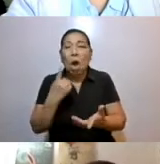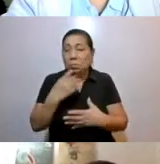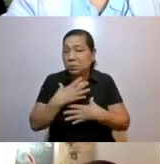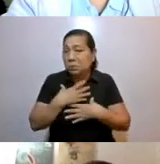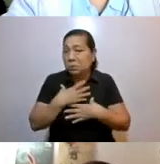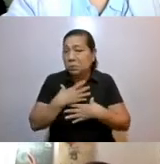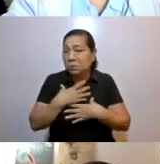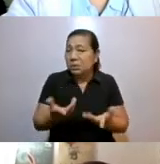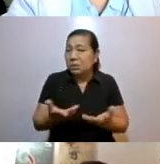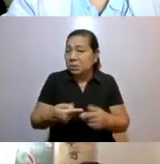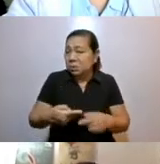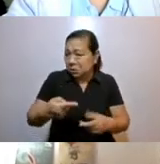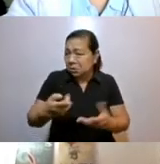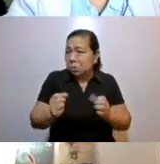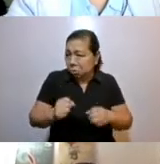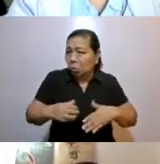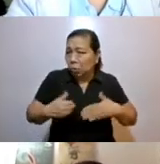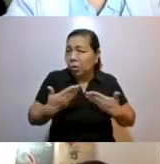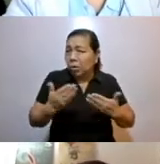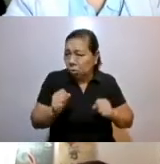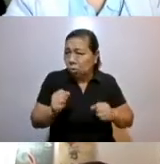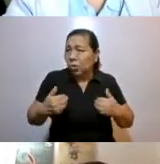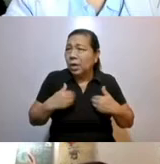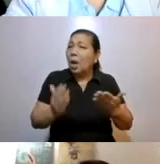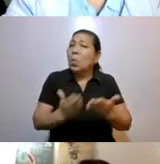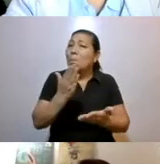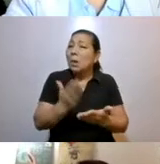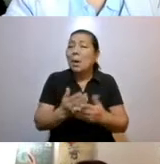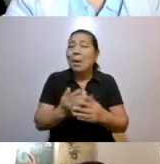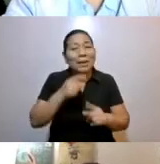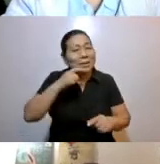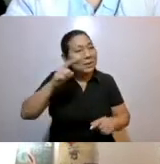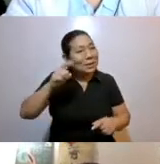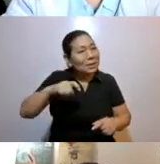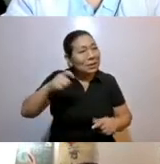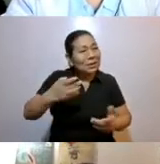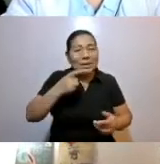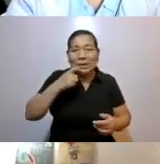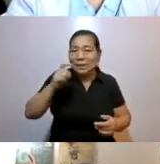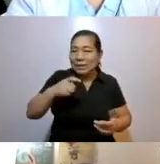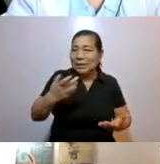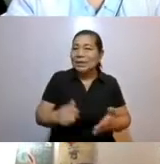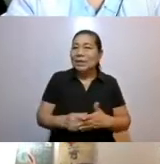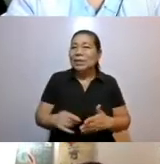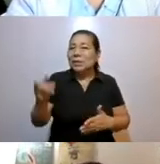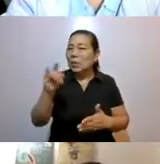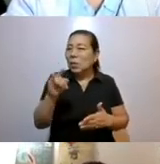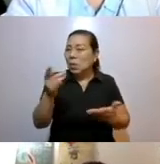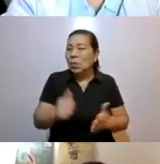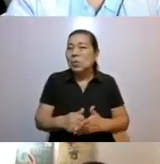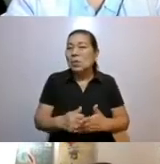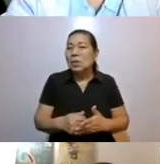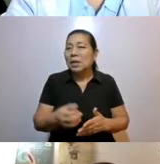muchas veces la función eréctil puede tener algún problema, pero que no necesariamente requieren el uso de